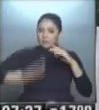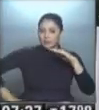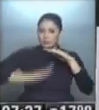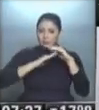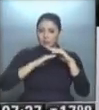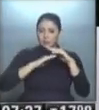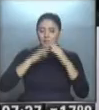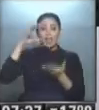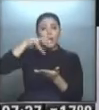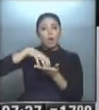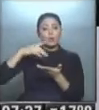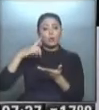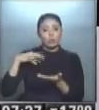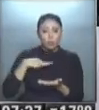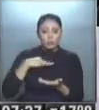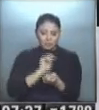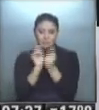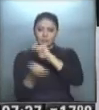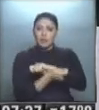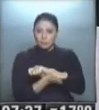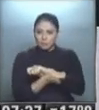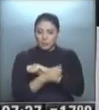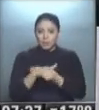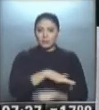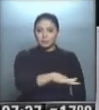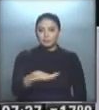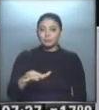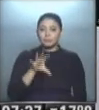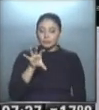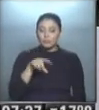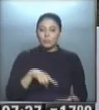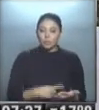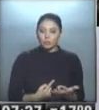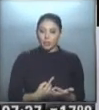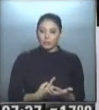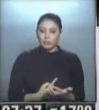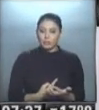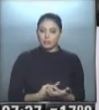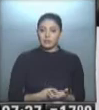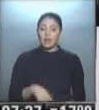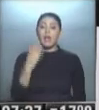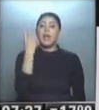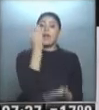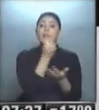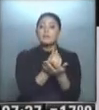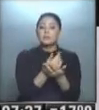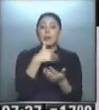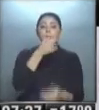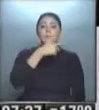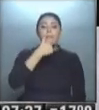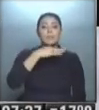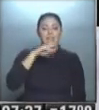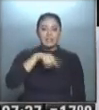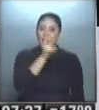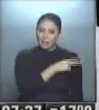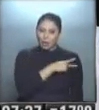la comisaría de este barrio del conurbano bonaerense. El superintendente Hugo Matzkin,